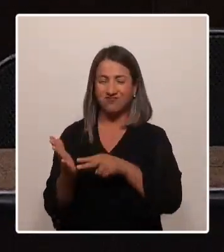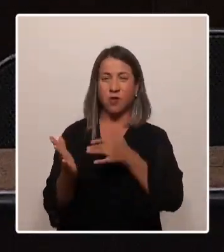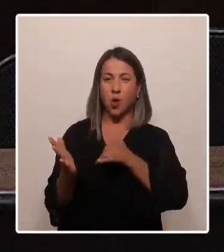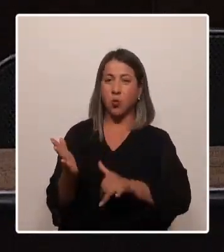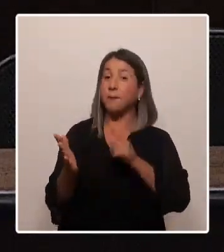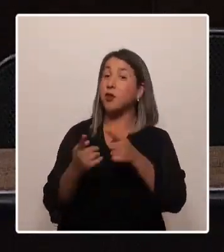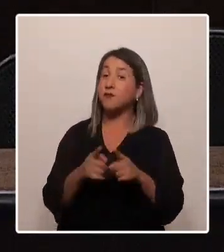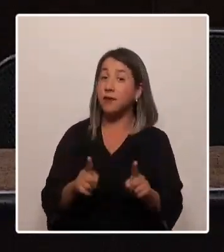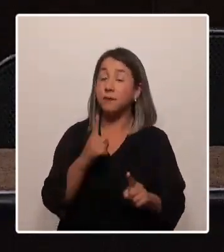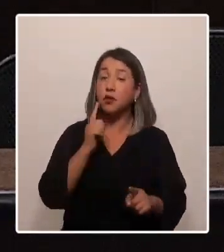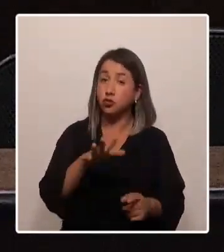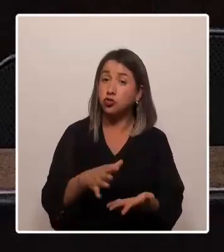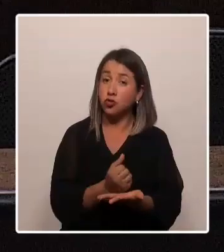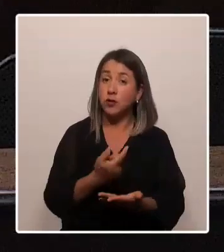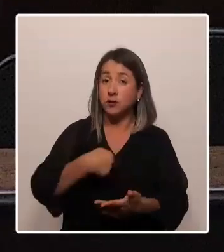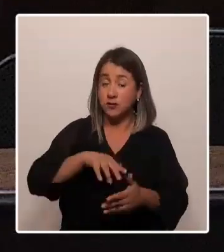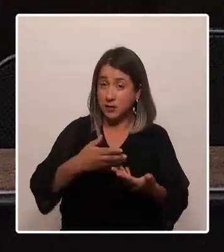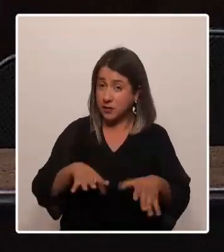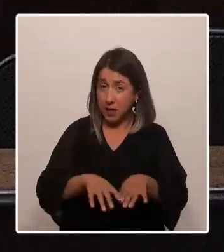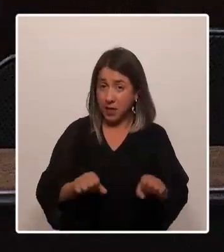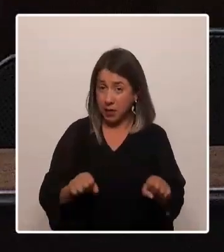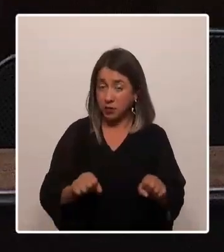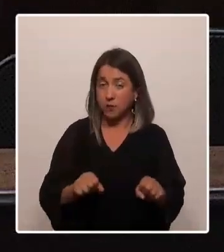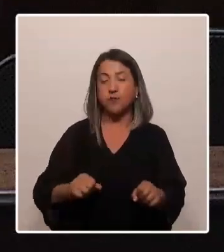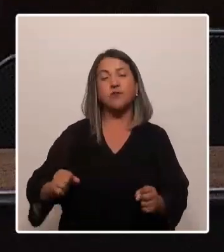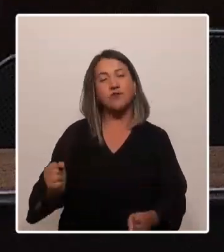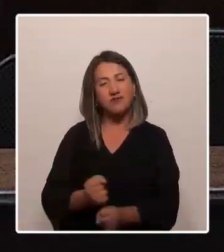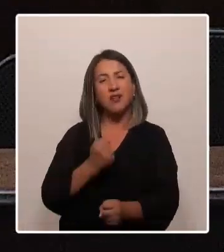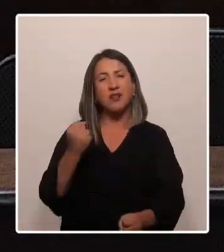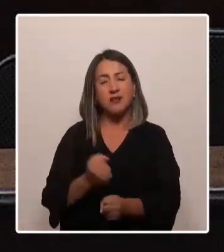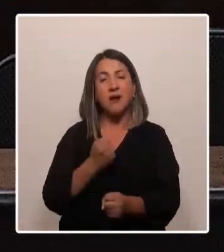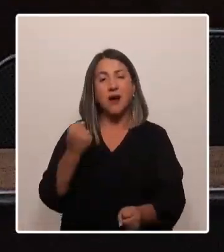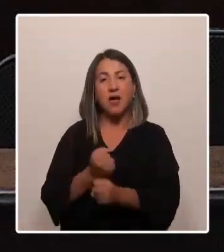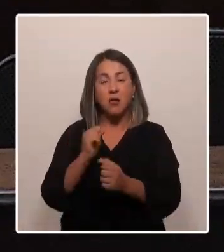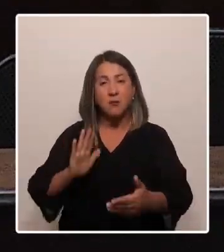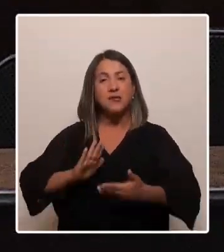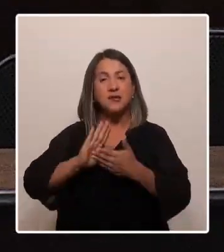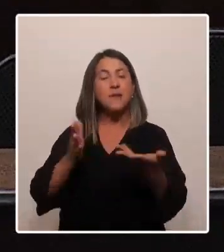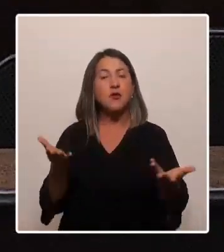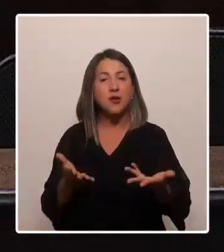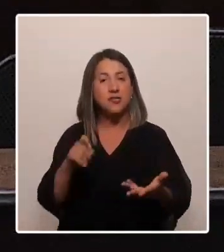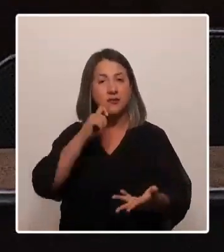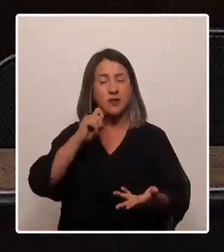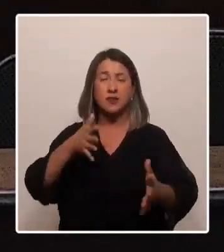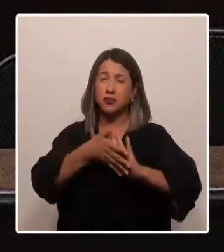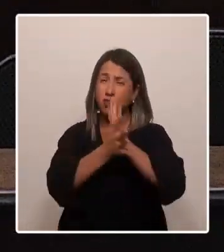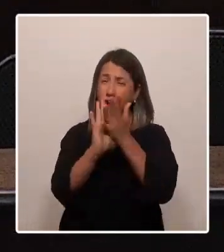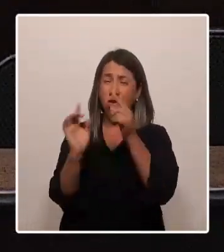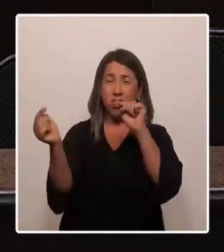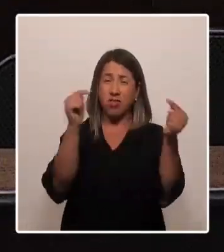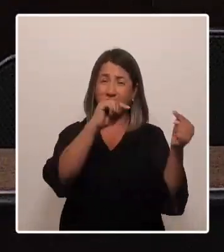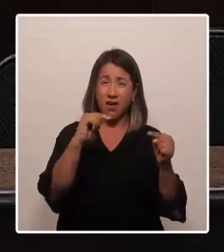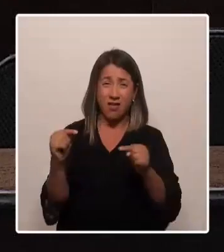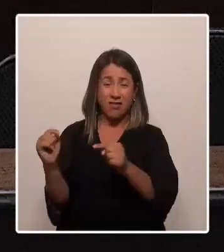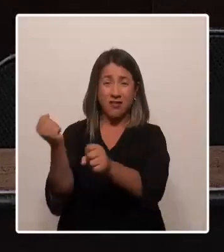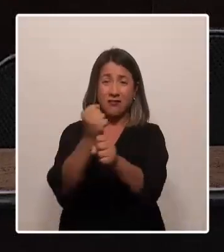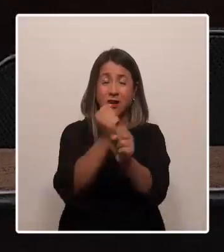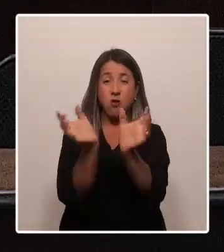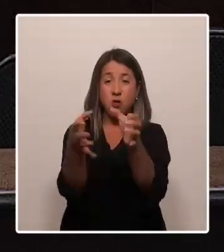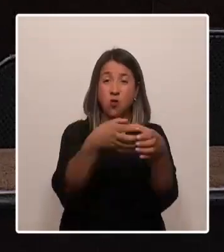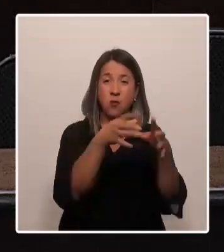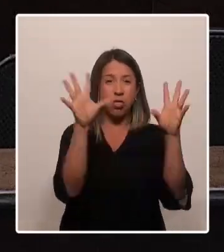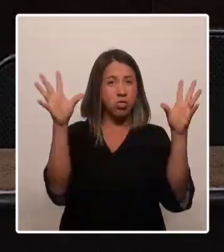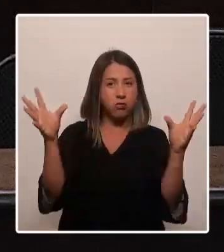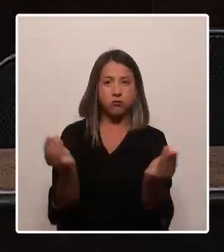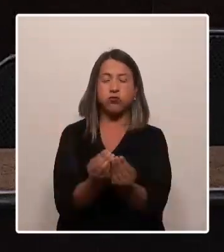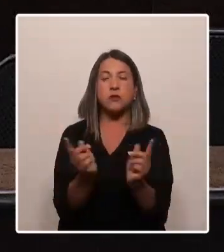logrado hasta ahora. Hemos trabajado y presentado lo que es la síntesis del debate del trabajo colectivo. Recoge las demandas